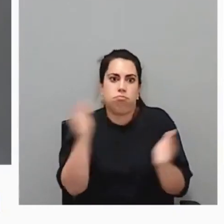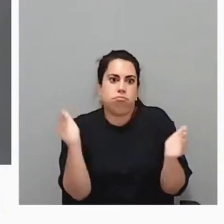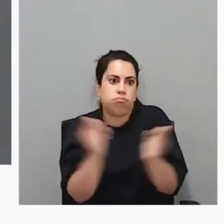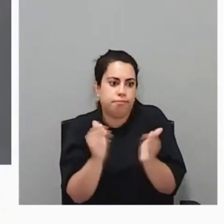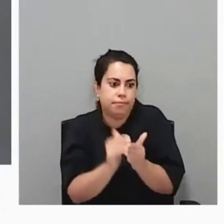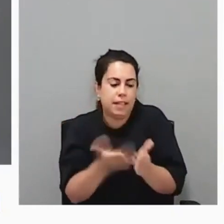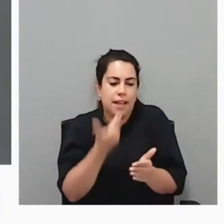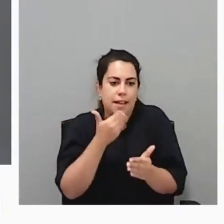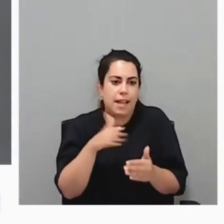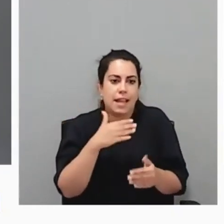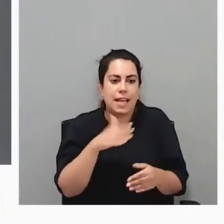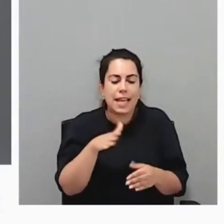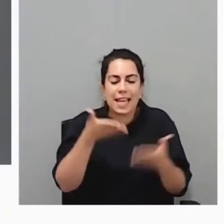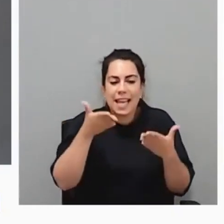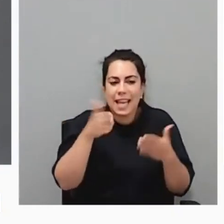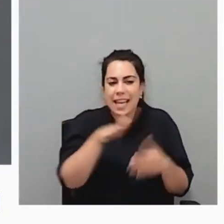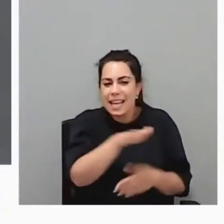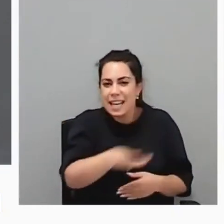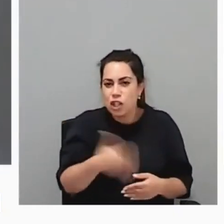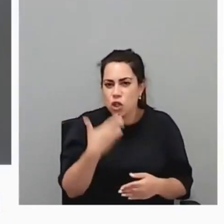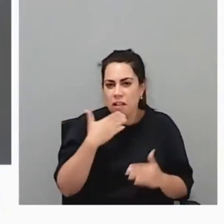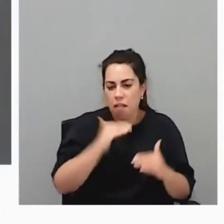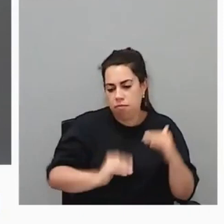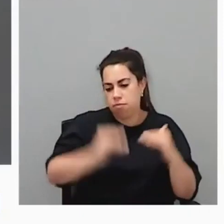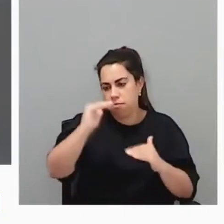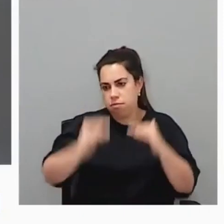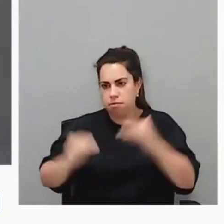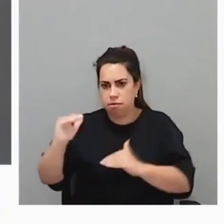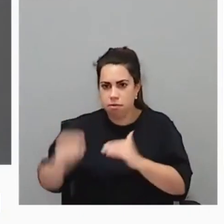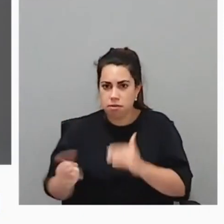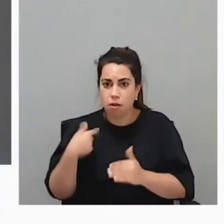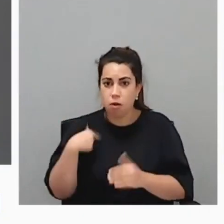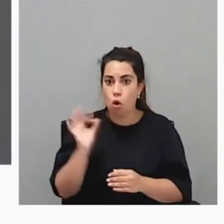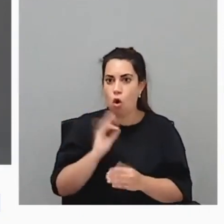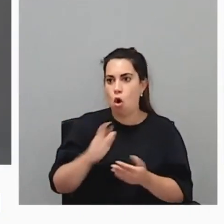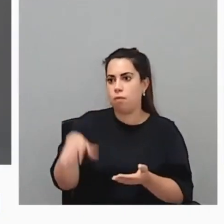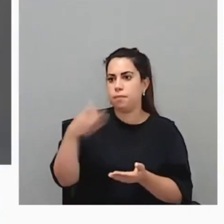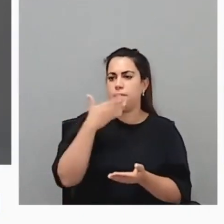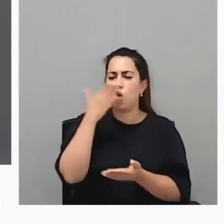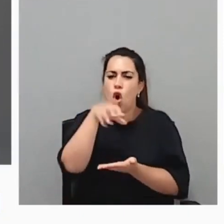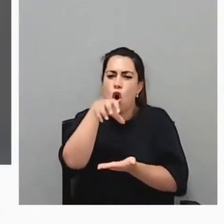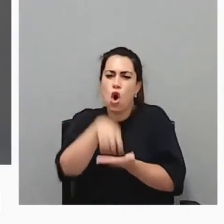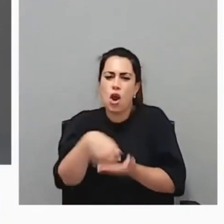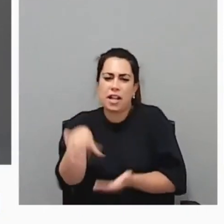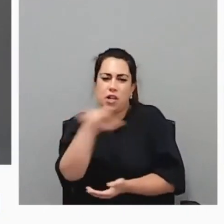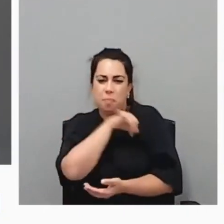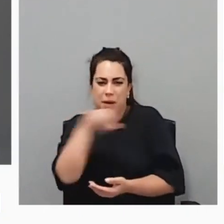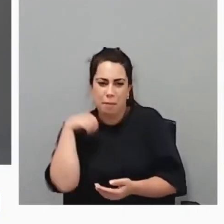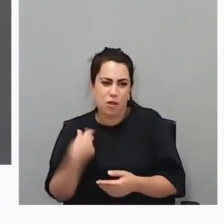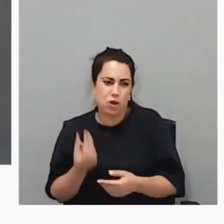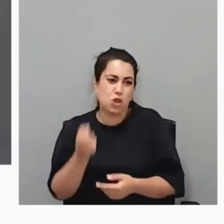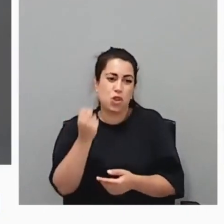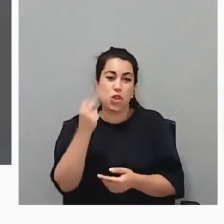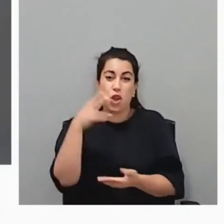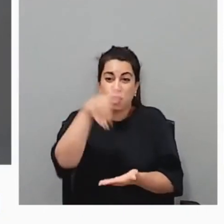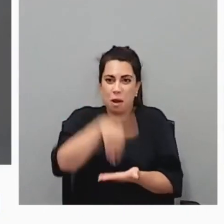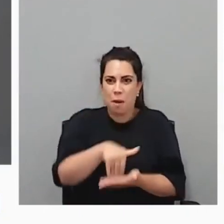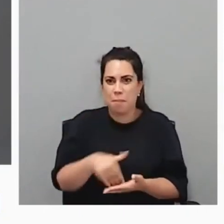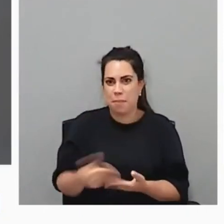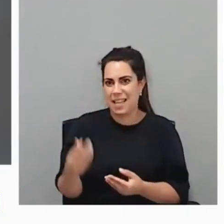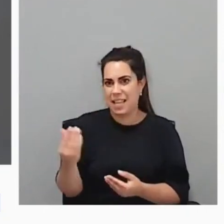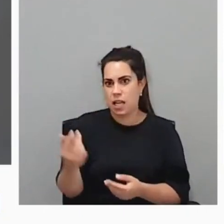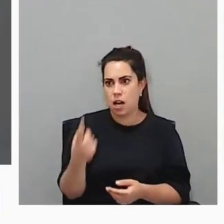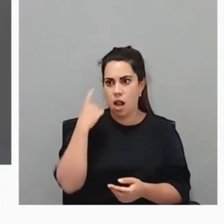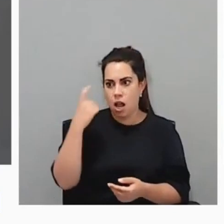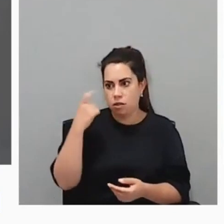diferentes edades en un aula y colegios privados con 2.000 estudiantes y niños y niñas con todas las tecnologías